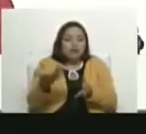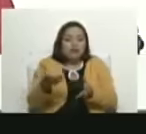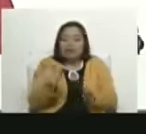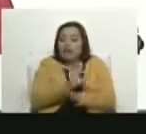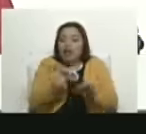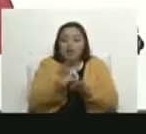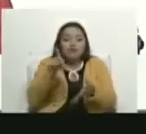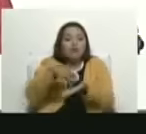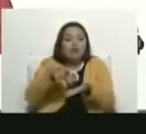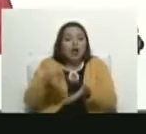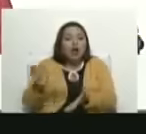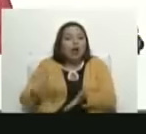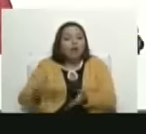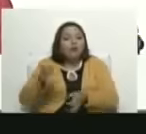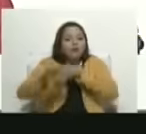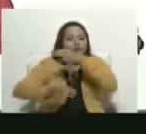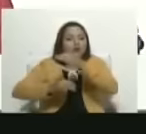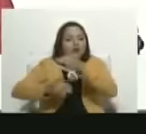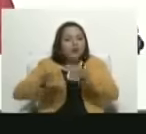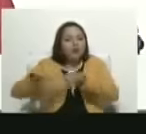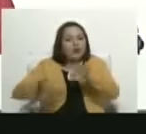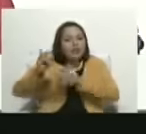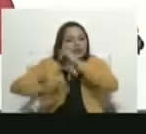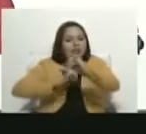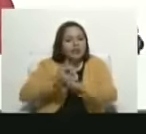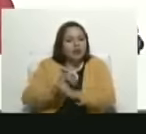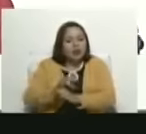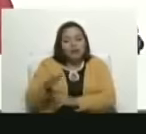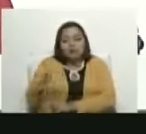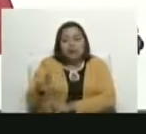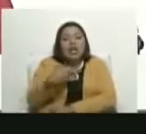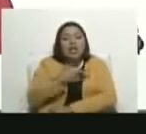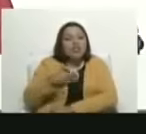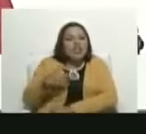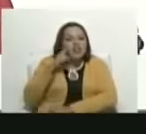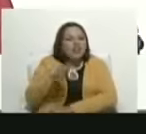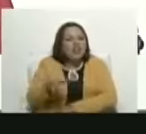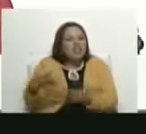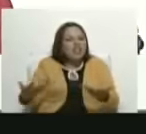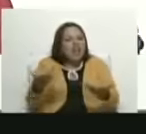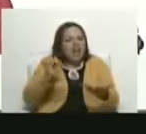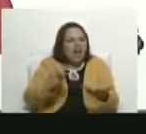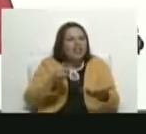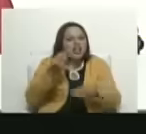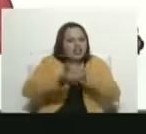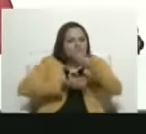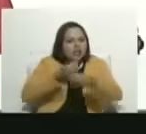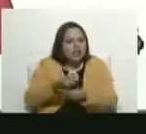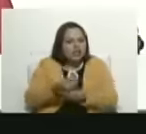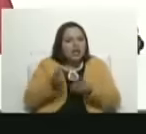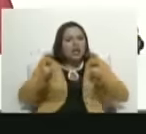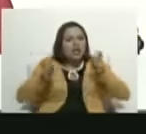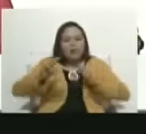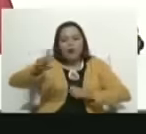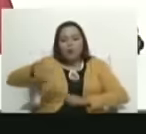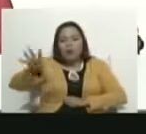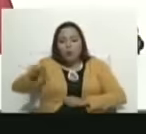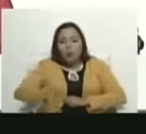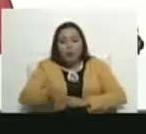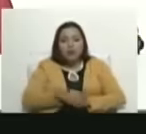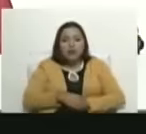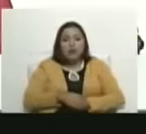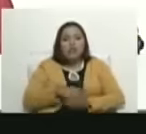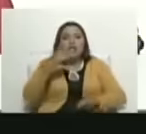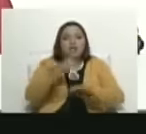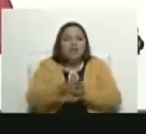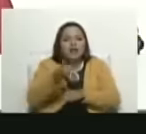Corte Internacional de Justicia. El que quiera ver qué es lo que hay que hacer con el tema de la Guayana Esequiba debe